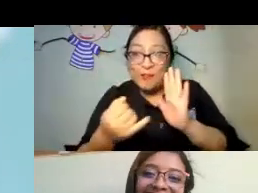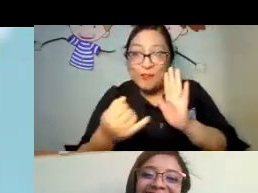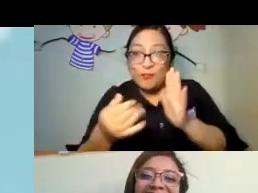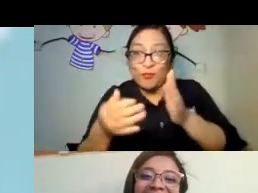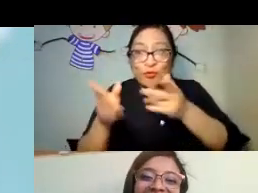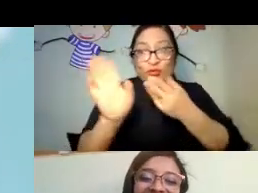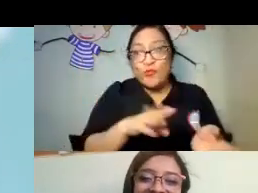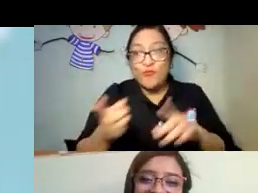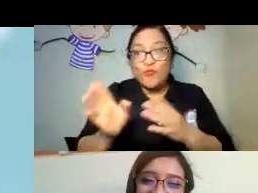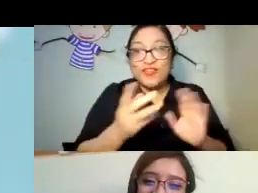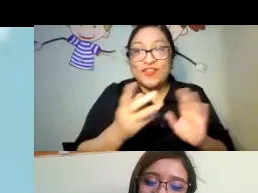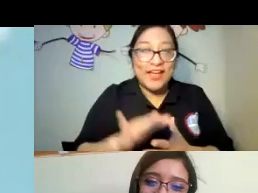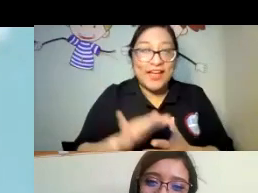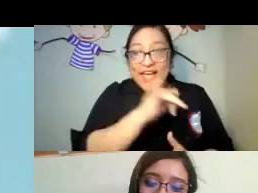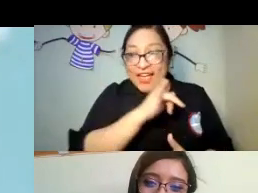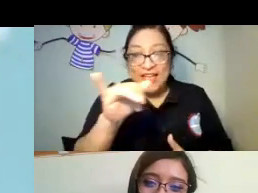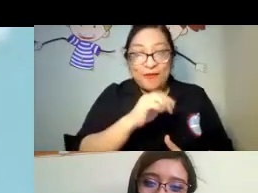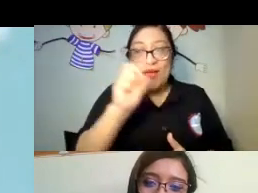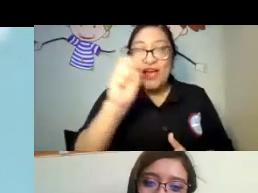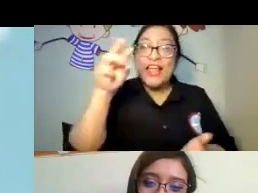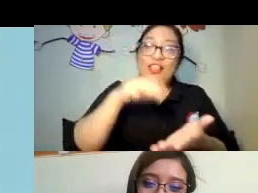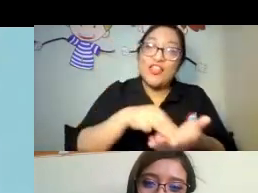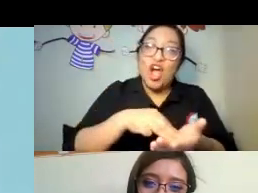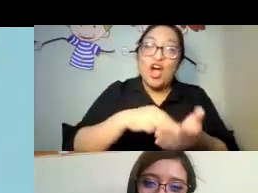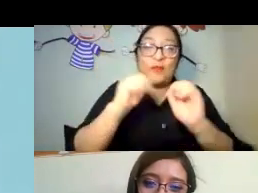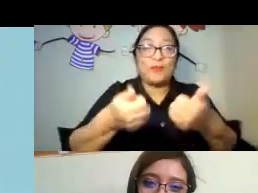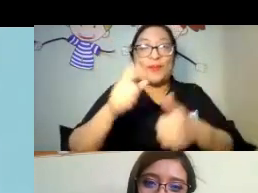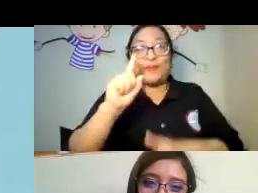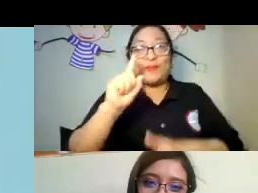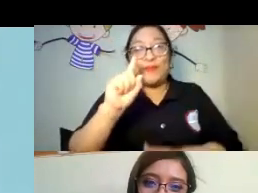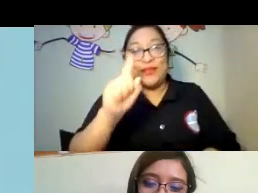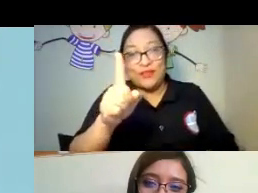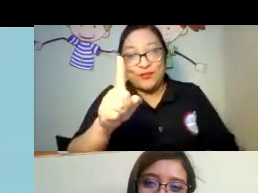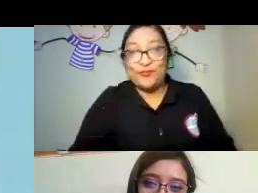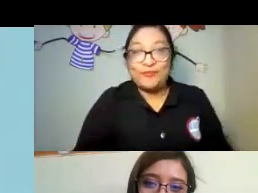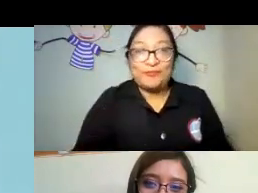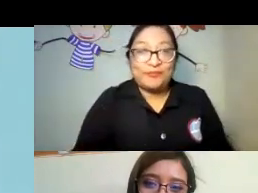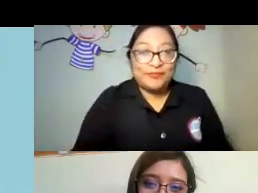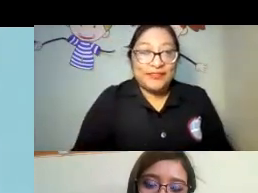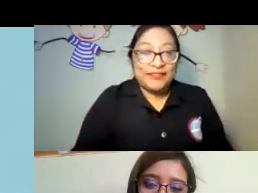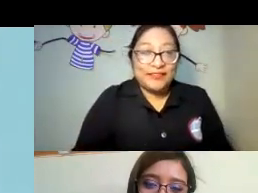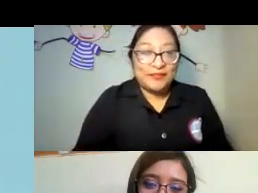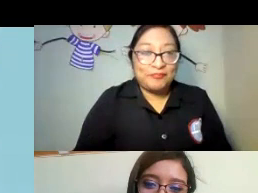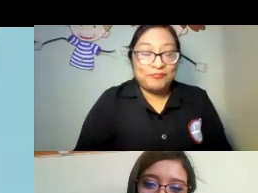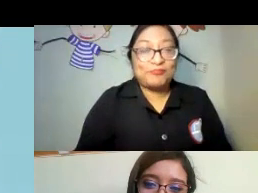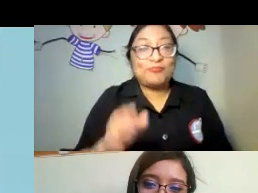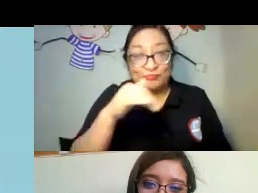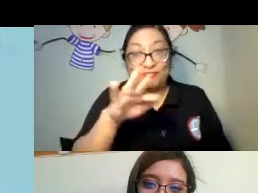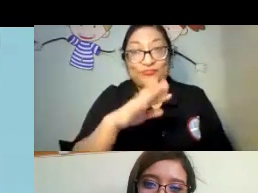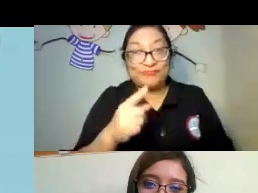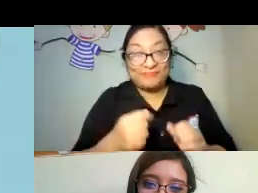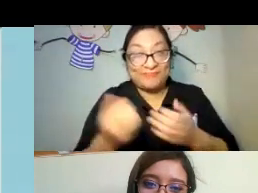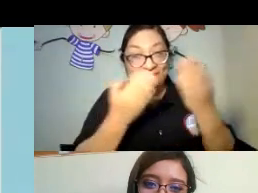Con el mismo fondo se presentan las fotografías del año 2021, en donde los estudiantes presentan